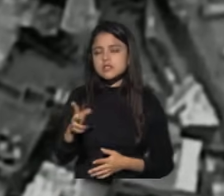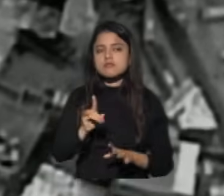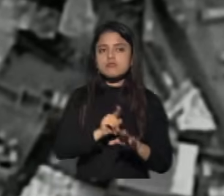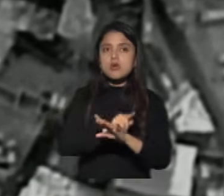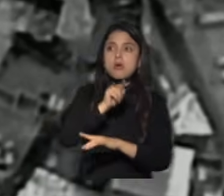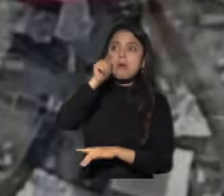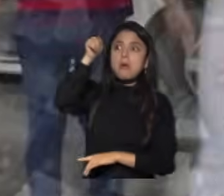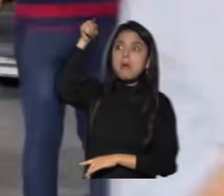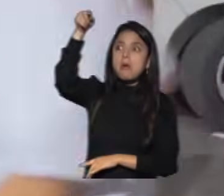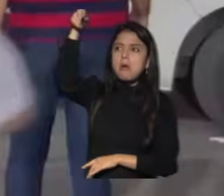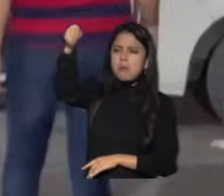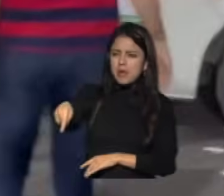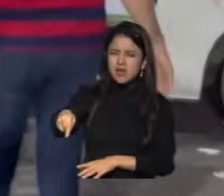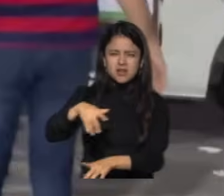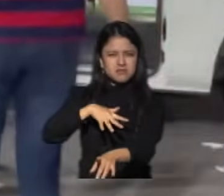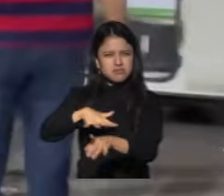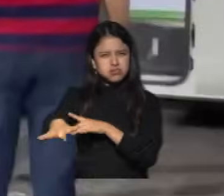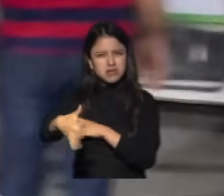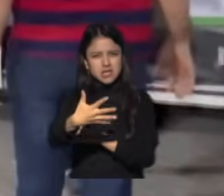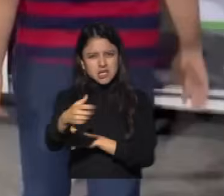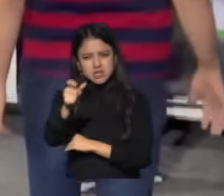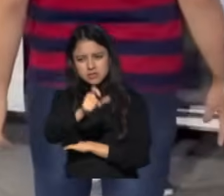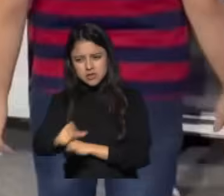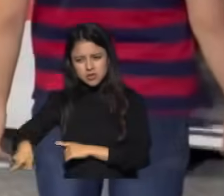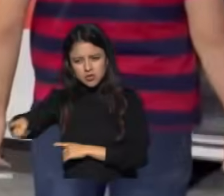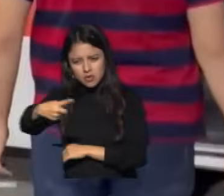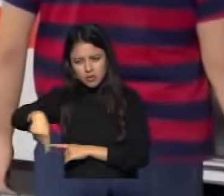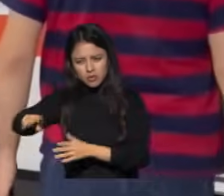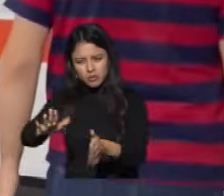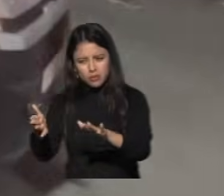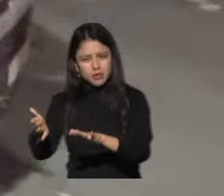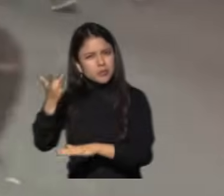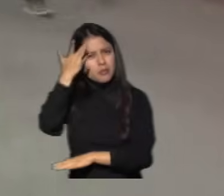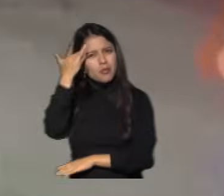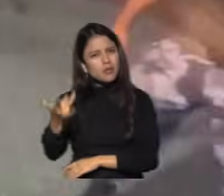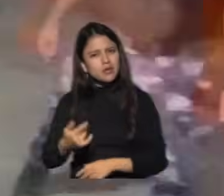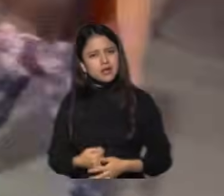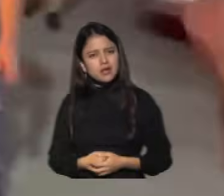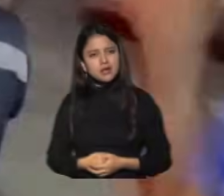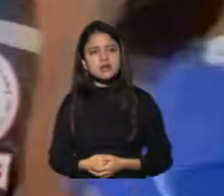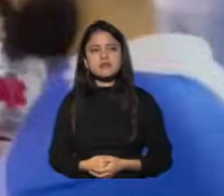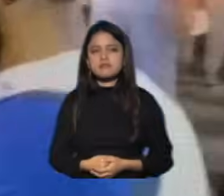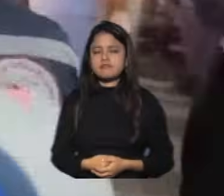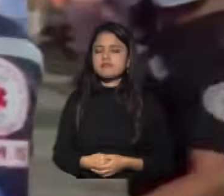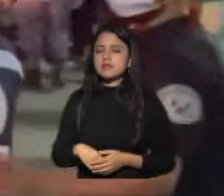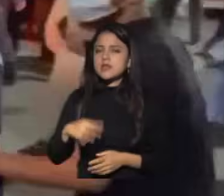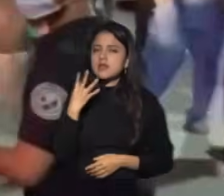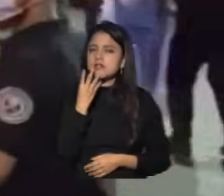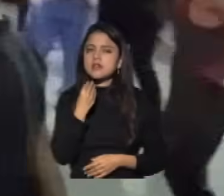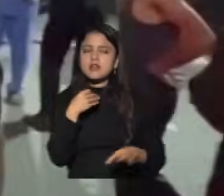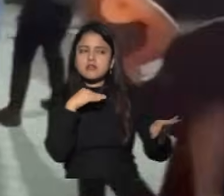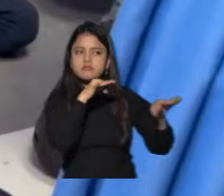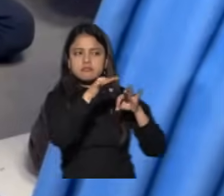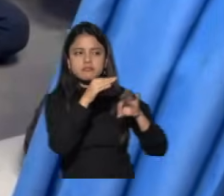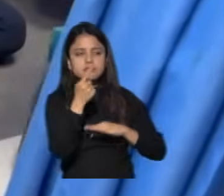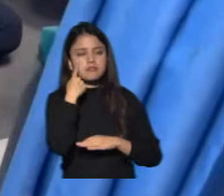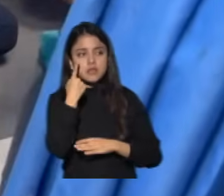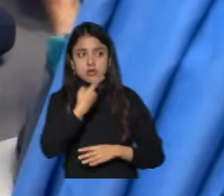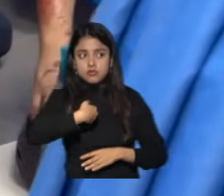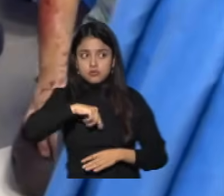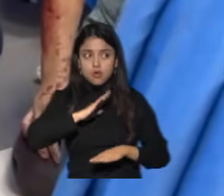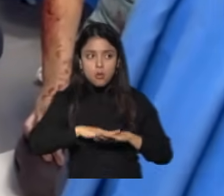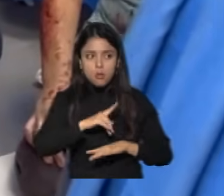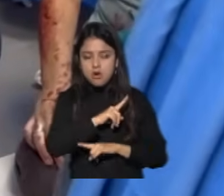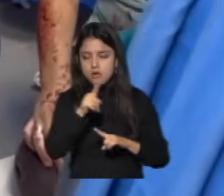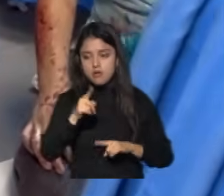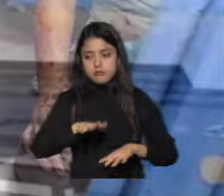fallido de la Yihad Islámica Palestina y anunció un desembolso de $100 millones en ayuda para los palestinos tanto en Gaza